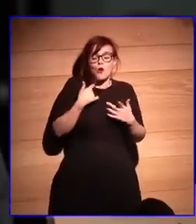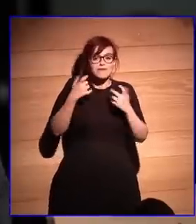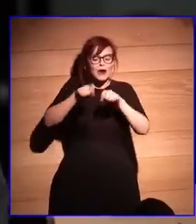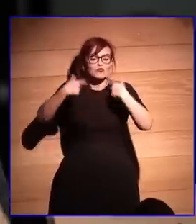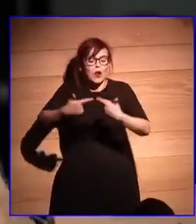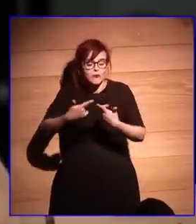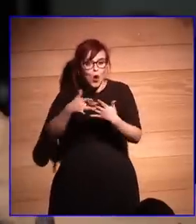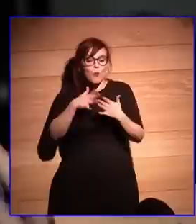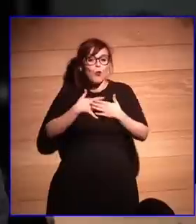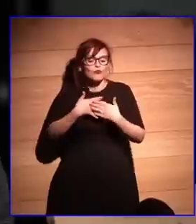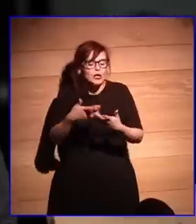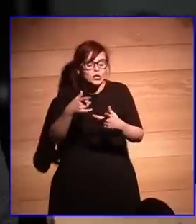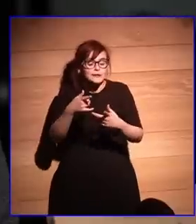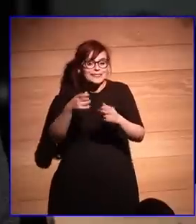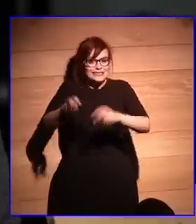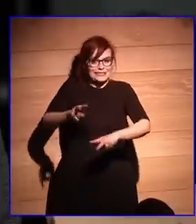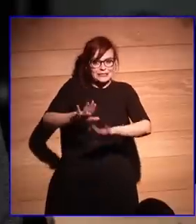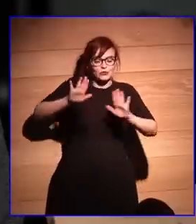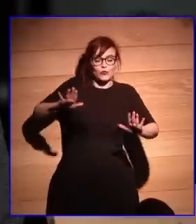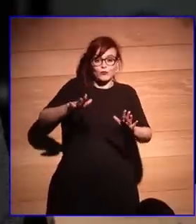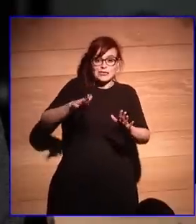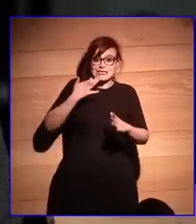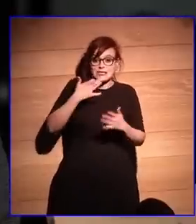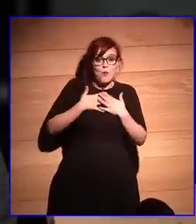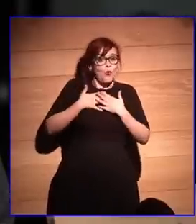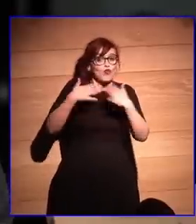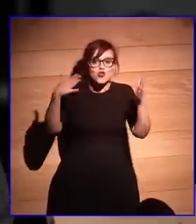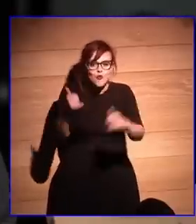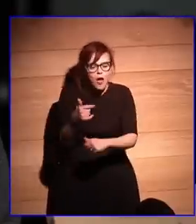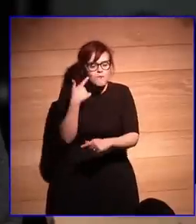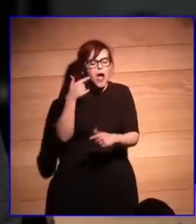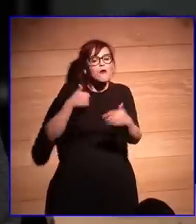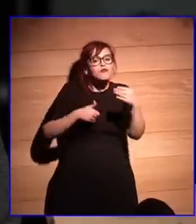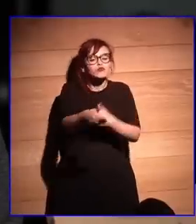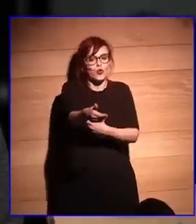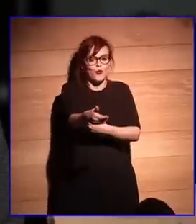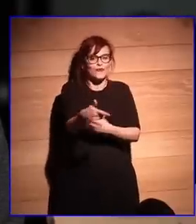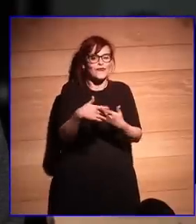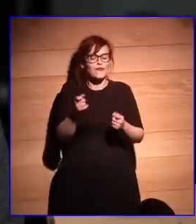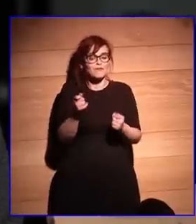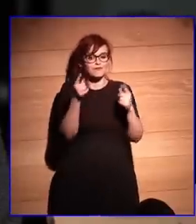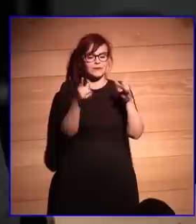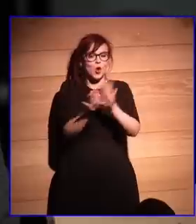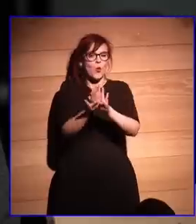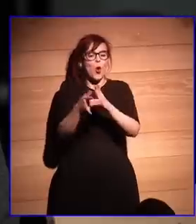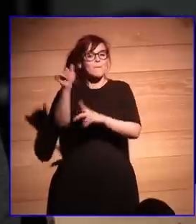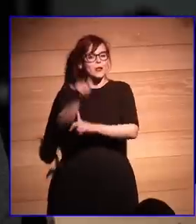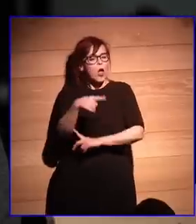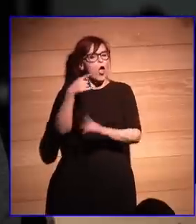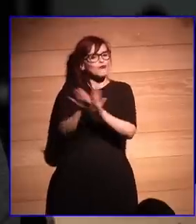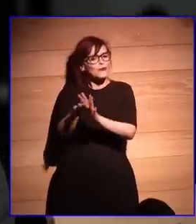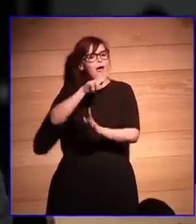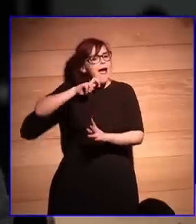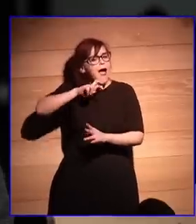Y cuanto más involuntario sea esto, más posibilidades tiene en el futuro de pervivir. Porque cuando se da el proceso